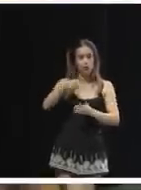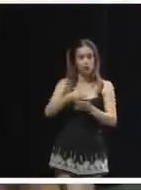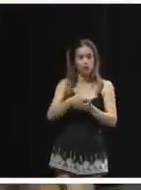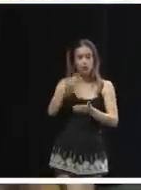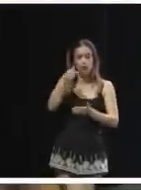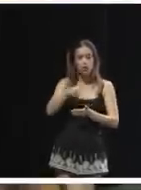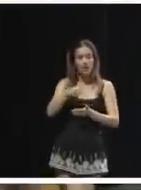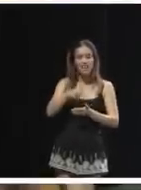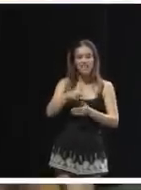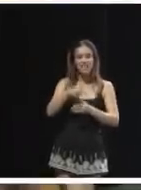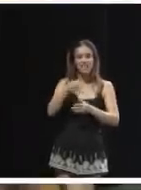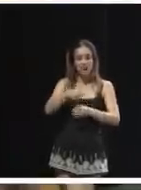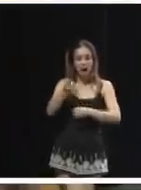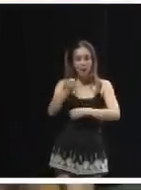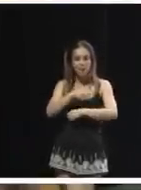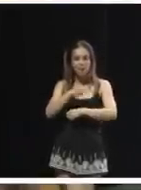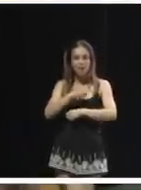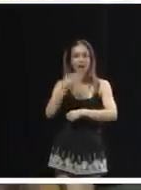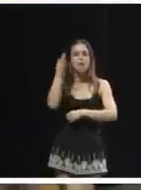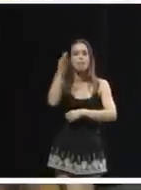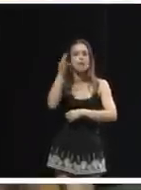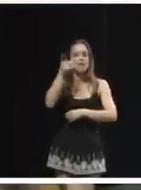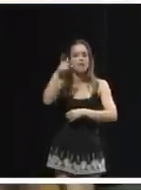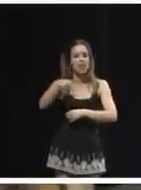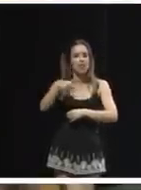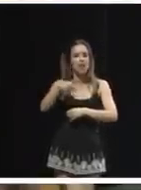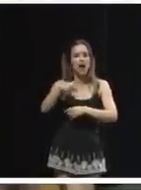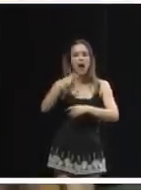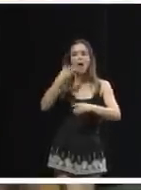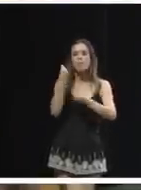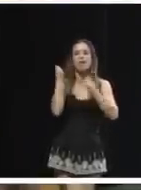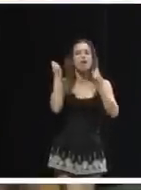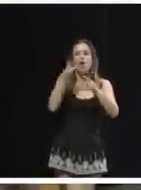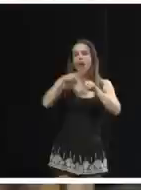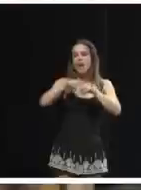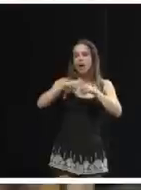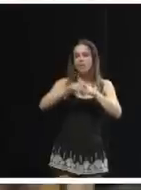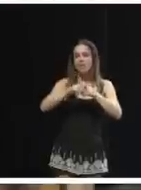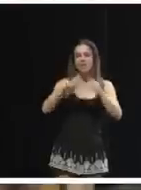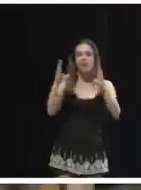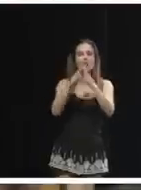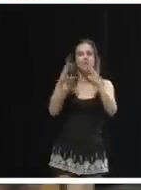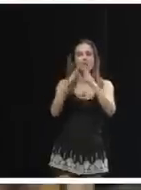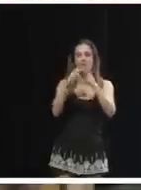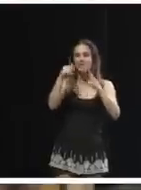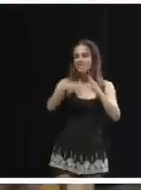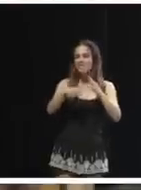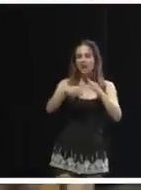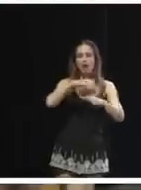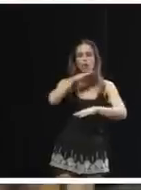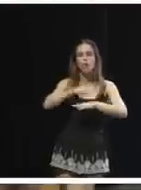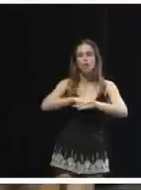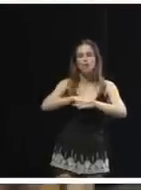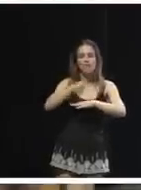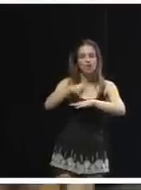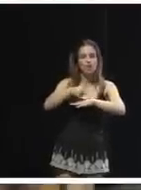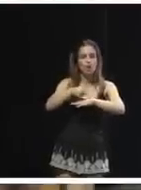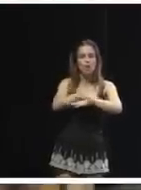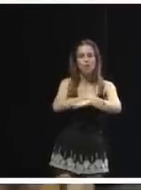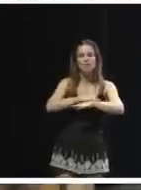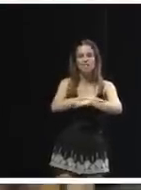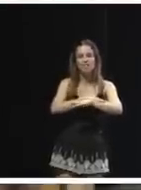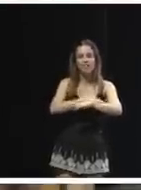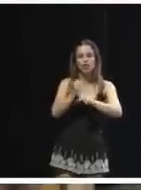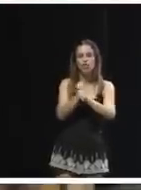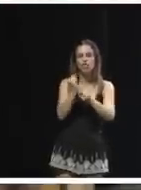se han beneficiado de la mejor herramienta feminista que hemos hecho desde el Ministerio de Trabajo. Se llama